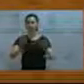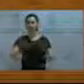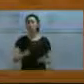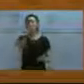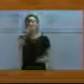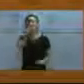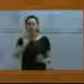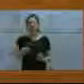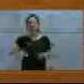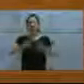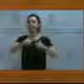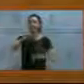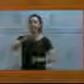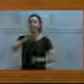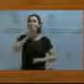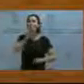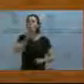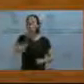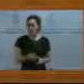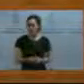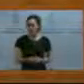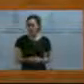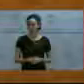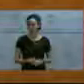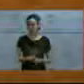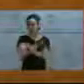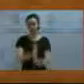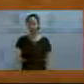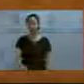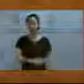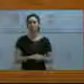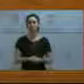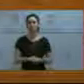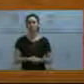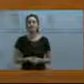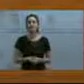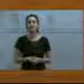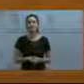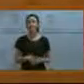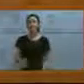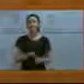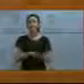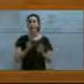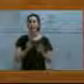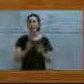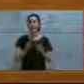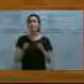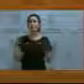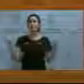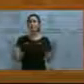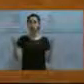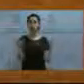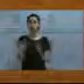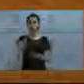de Asturias, que están en la zona central de nuestra región? No se podría. Porque, para luchar contra el despoblamiento, hemos de seguir